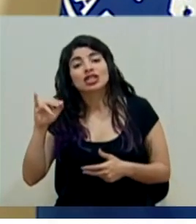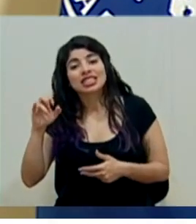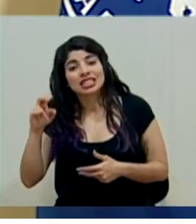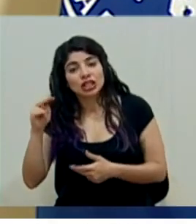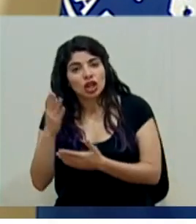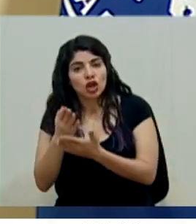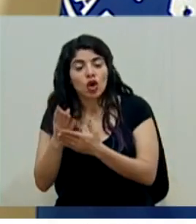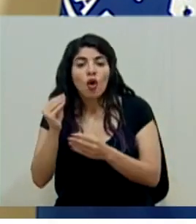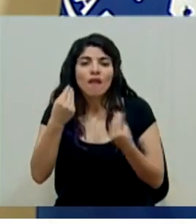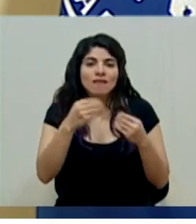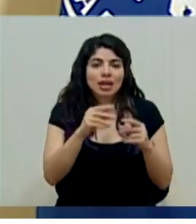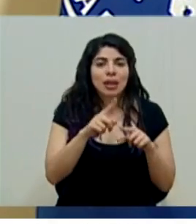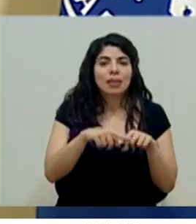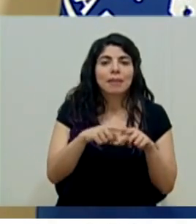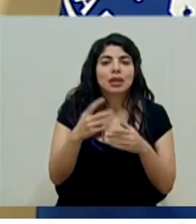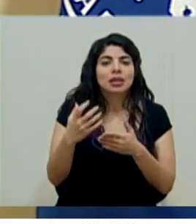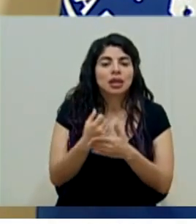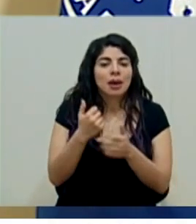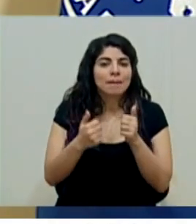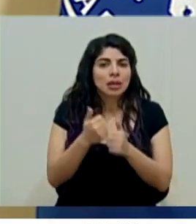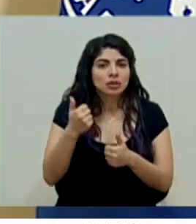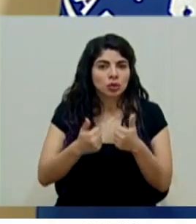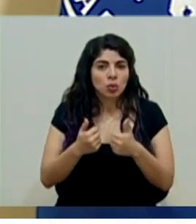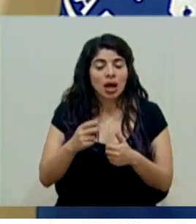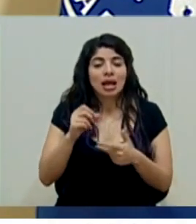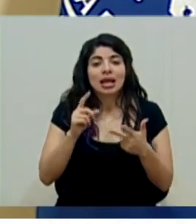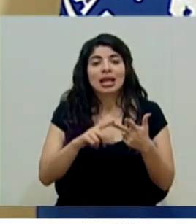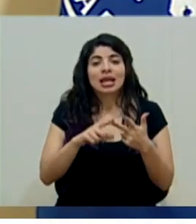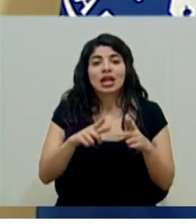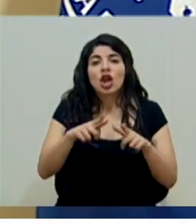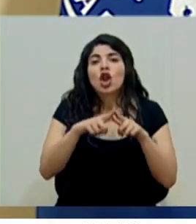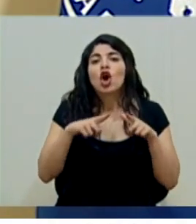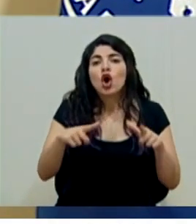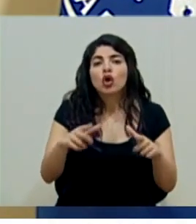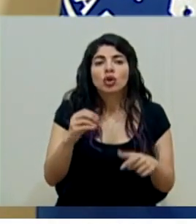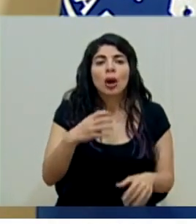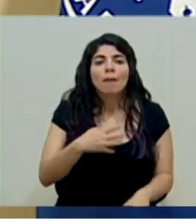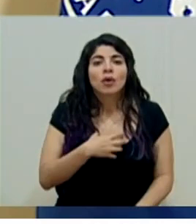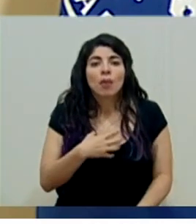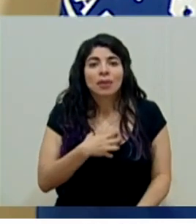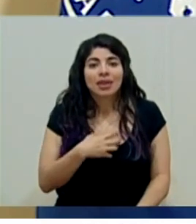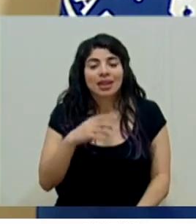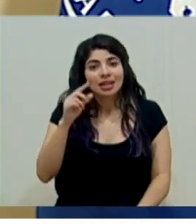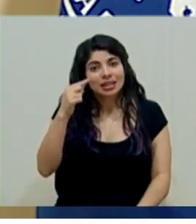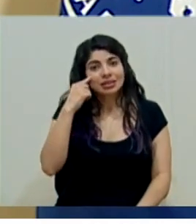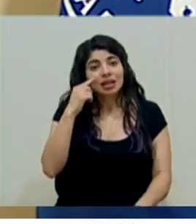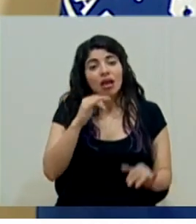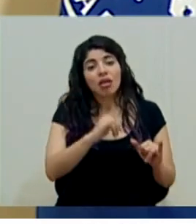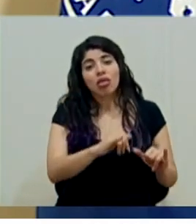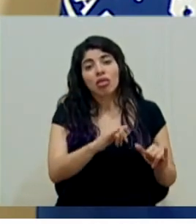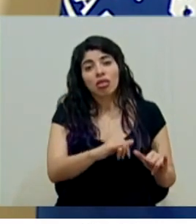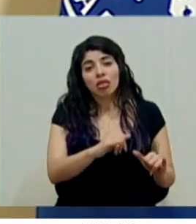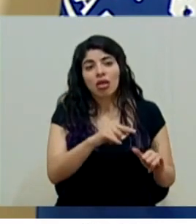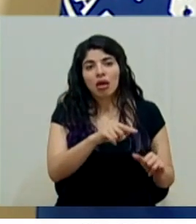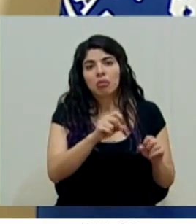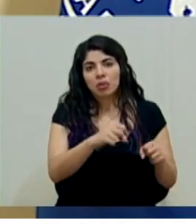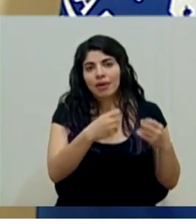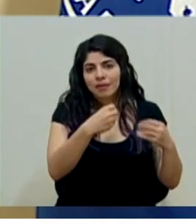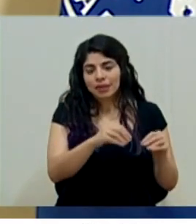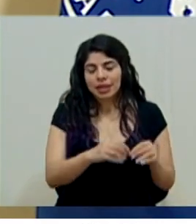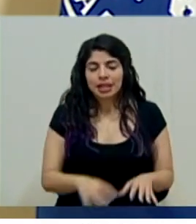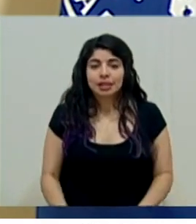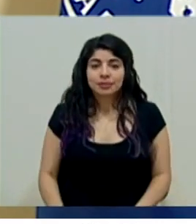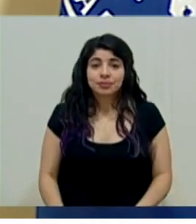qué genere más ingresos, y terrenos ociosos o propiedades ociosas del Estado. Un